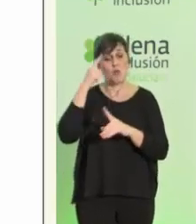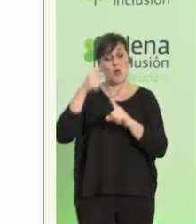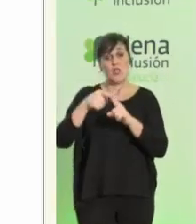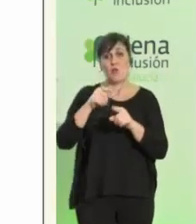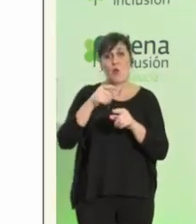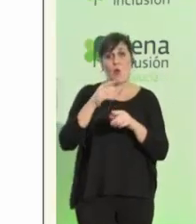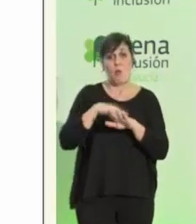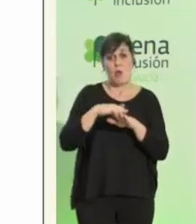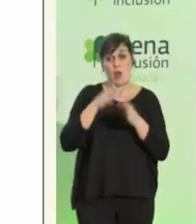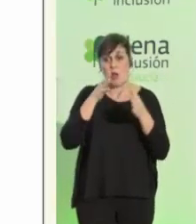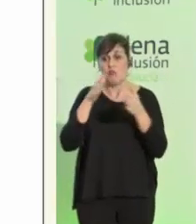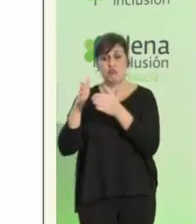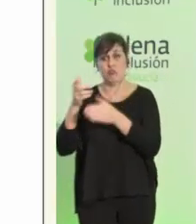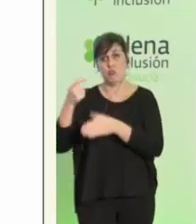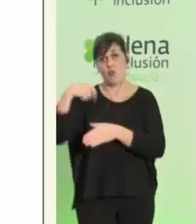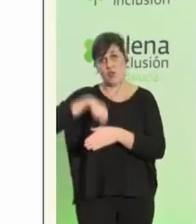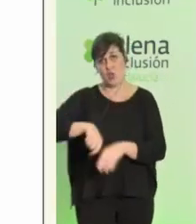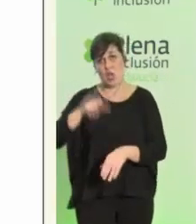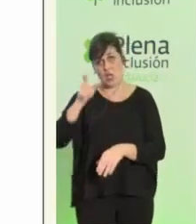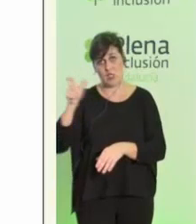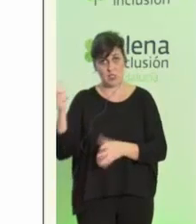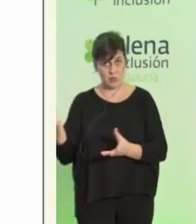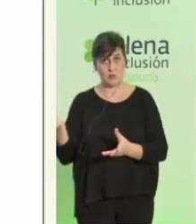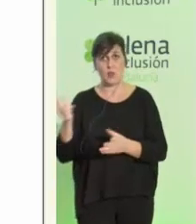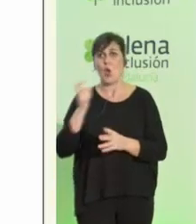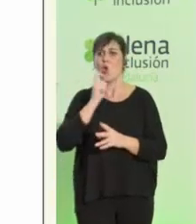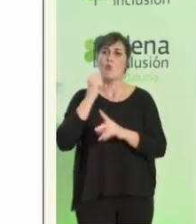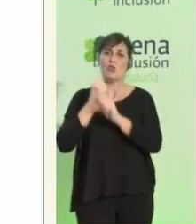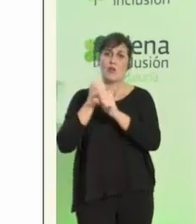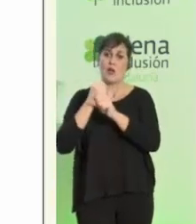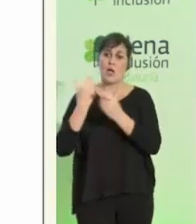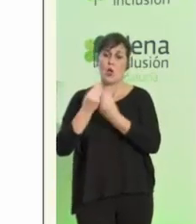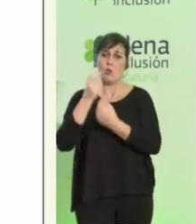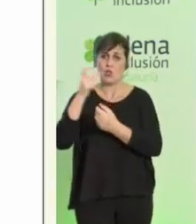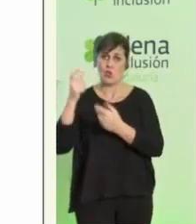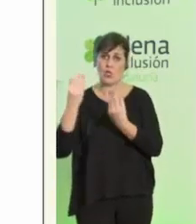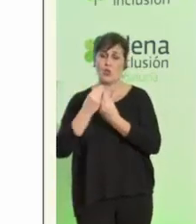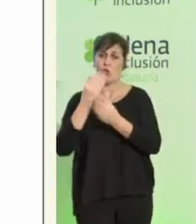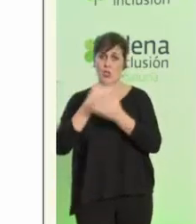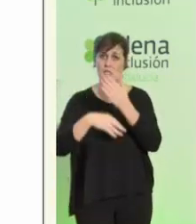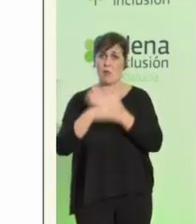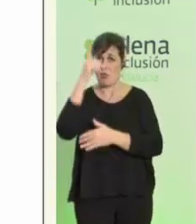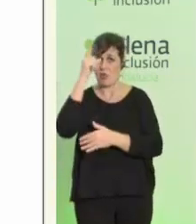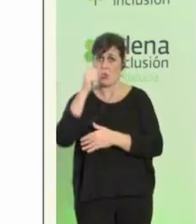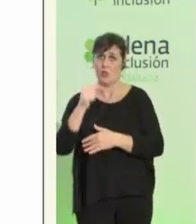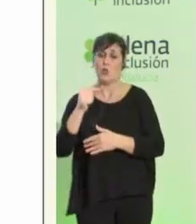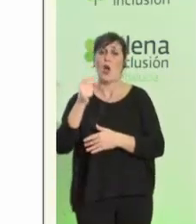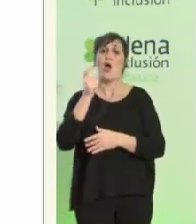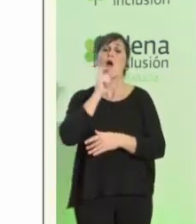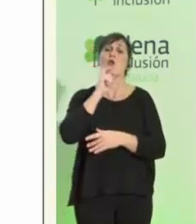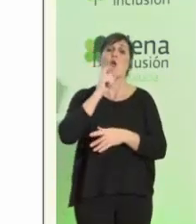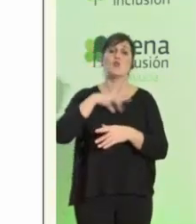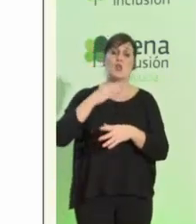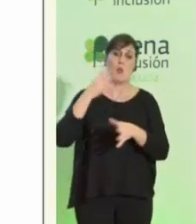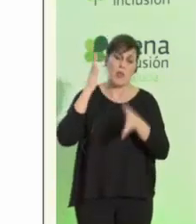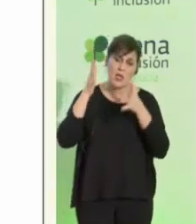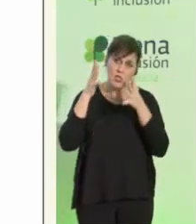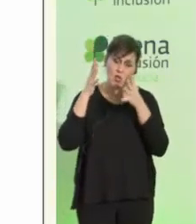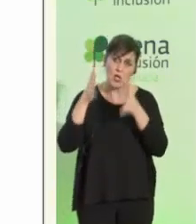Explica cómo se puede trabajar con personas con deficiencias, cómo se las puede